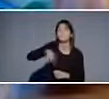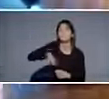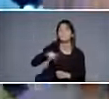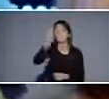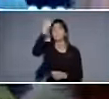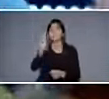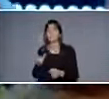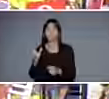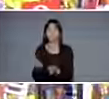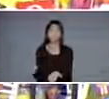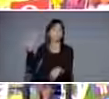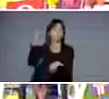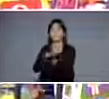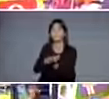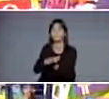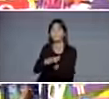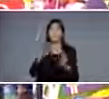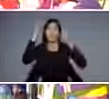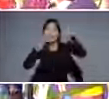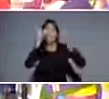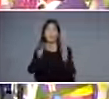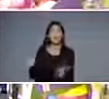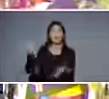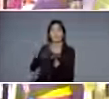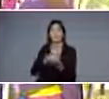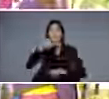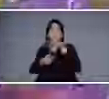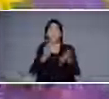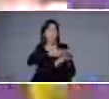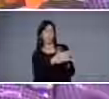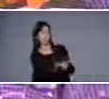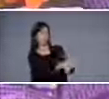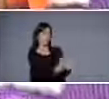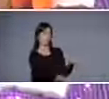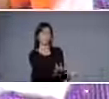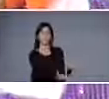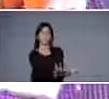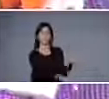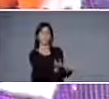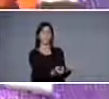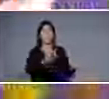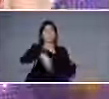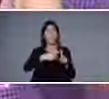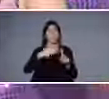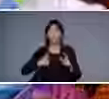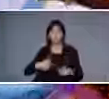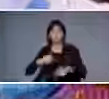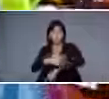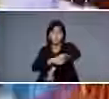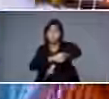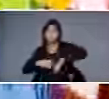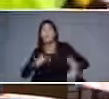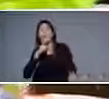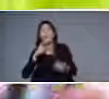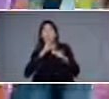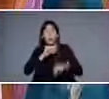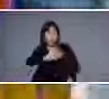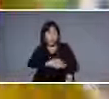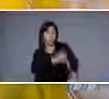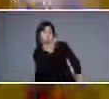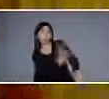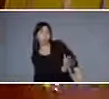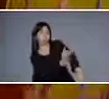no se desperdició, lo hice a la parrilla. Y mi pierna puedo despilar con los cañones ya, que siendo